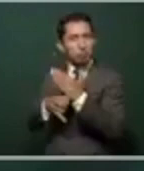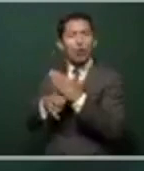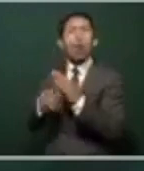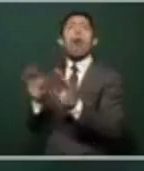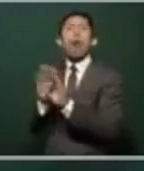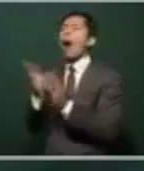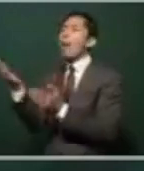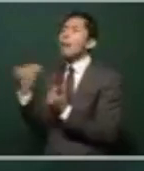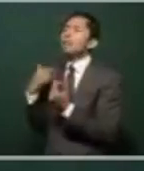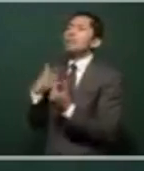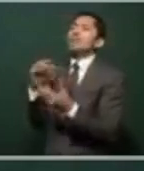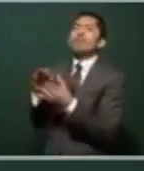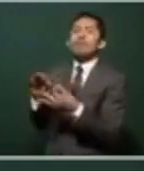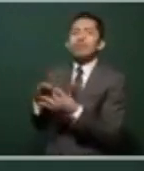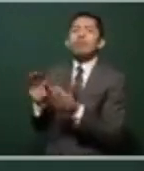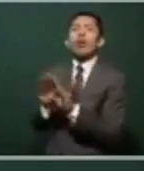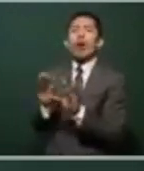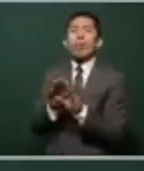me explican